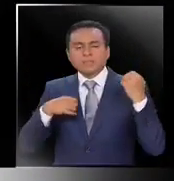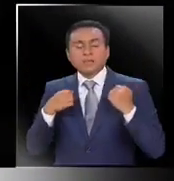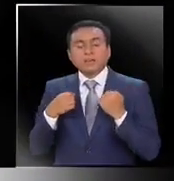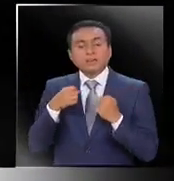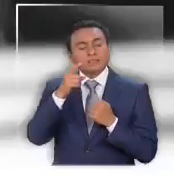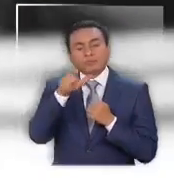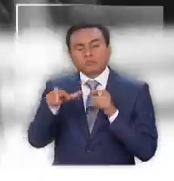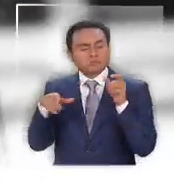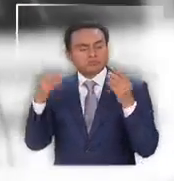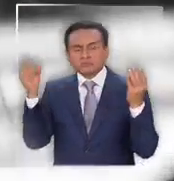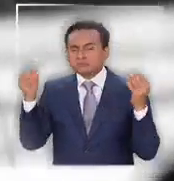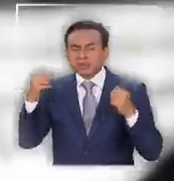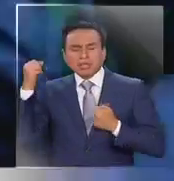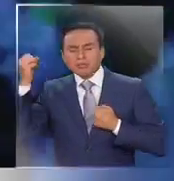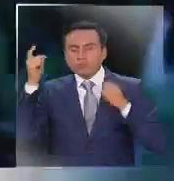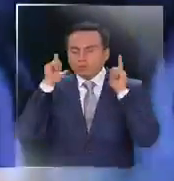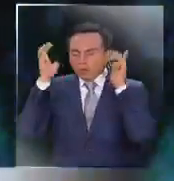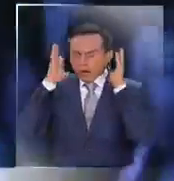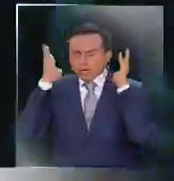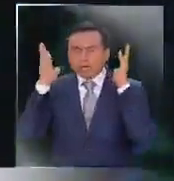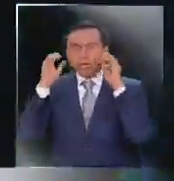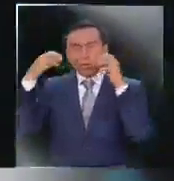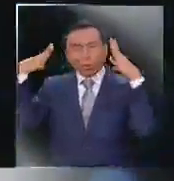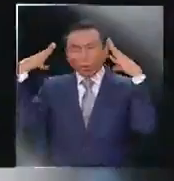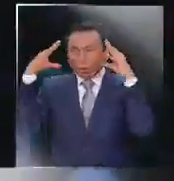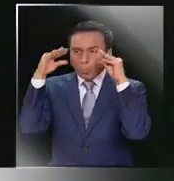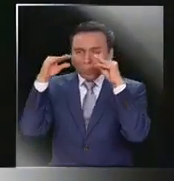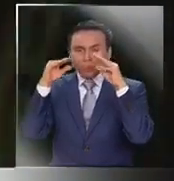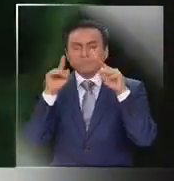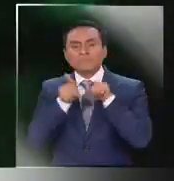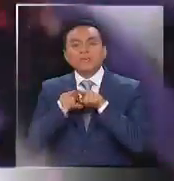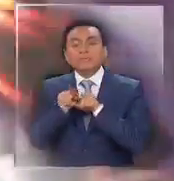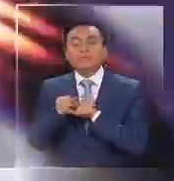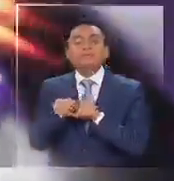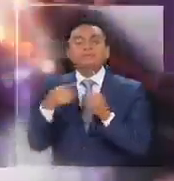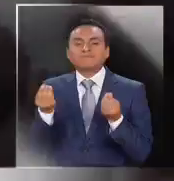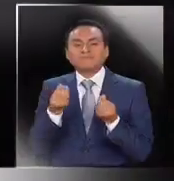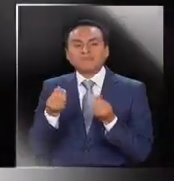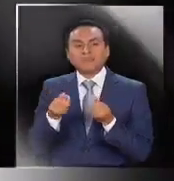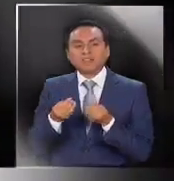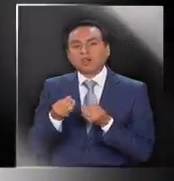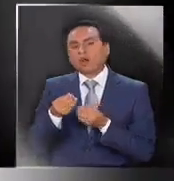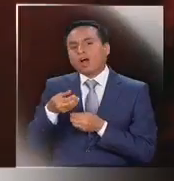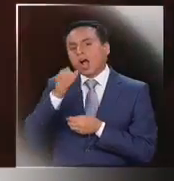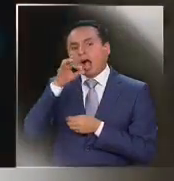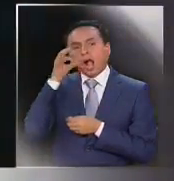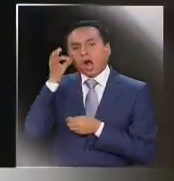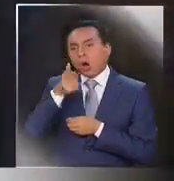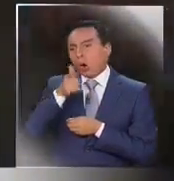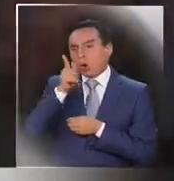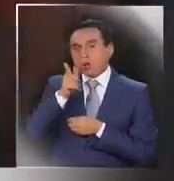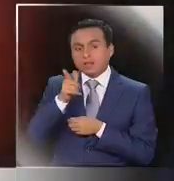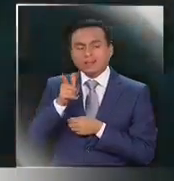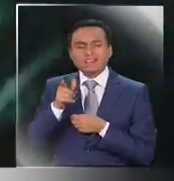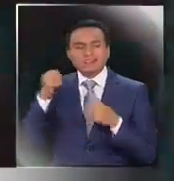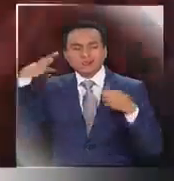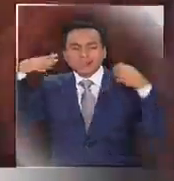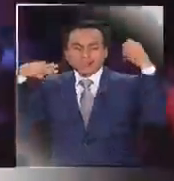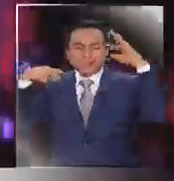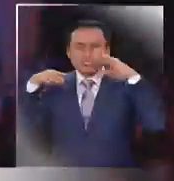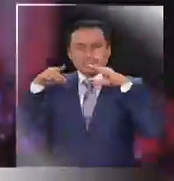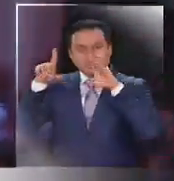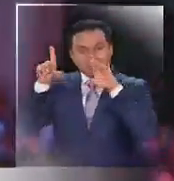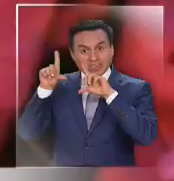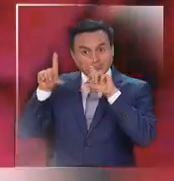Cientos de personas bailando, música fuerte, poca luz y lo que más juega en contra, el consumo de alcohol. En una discoteca como la que